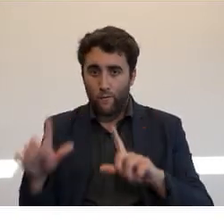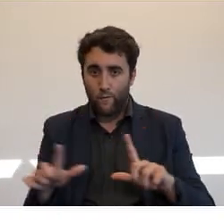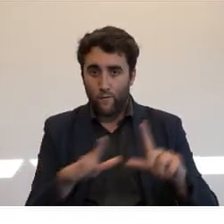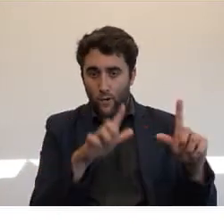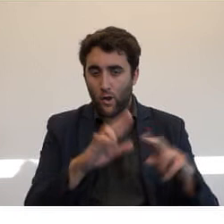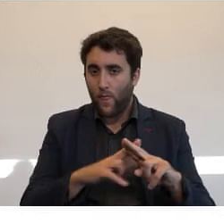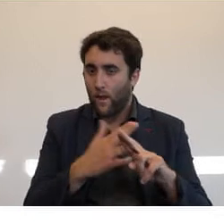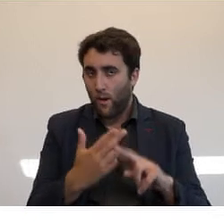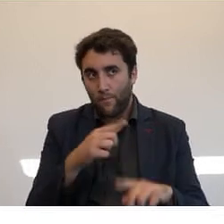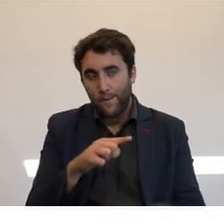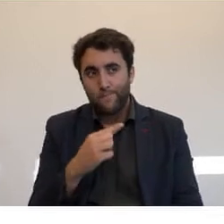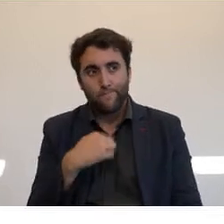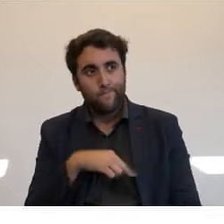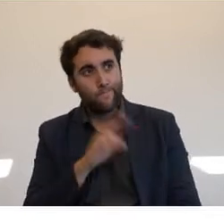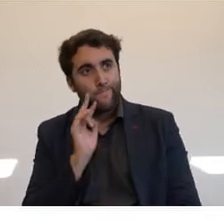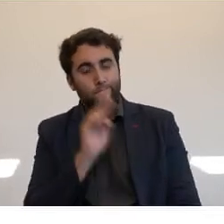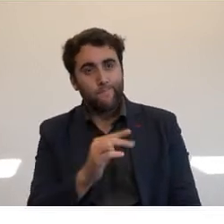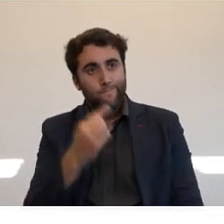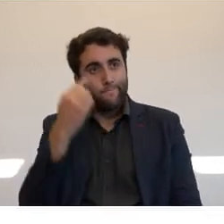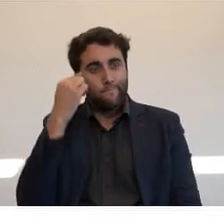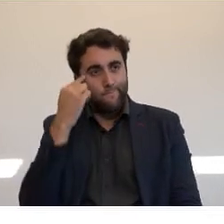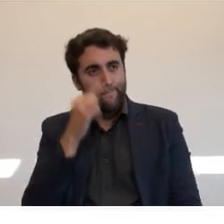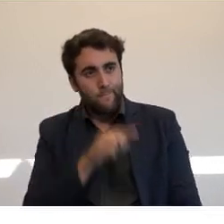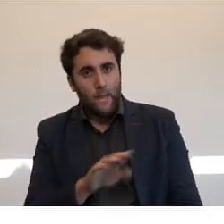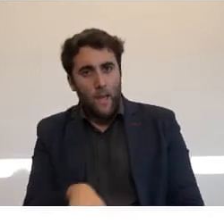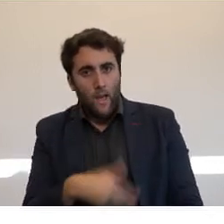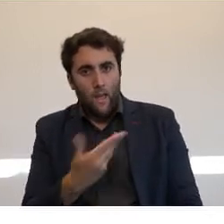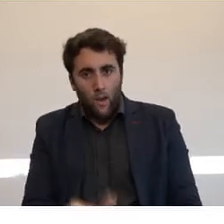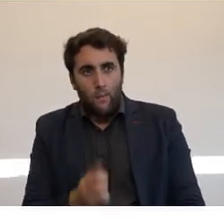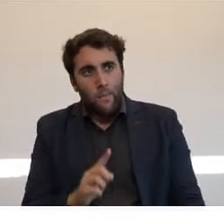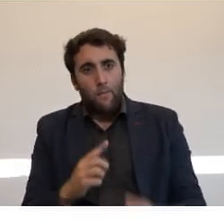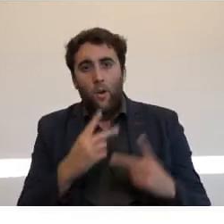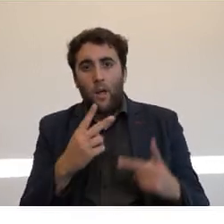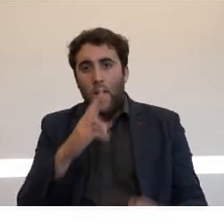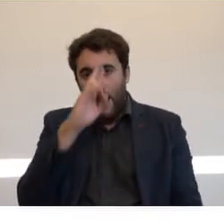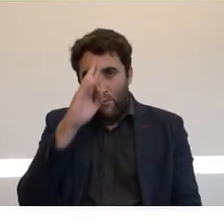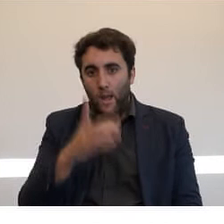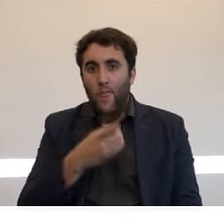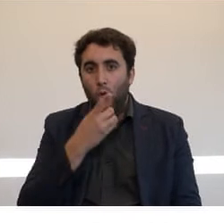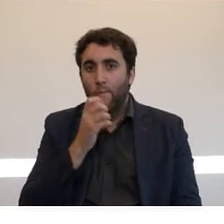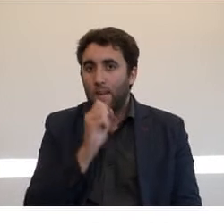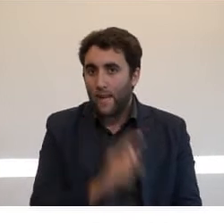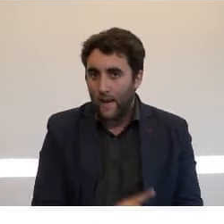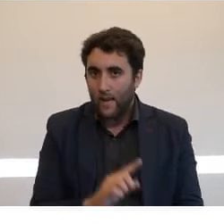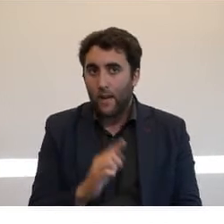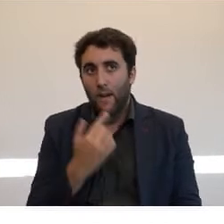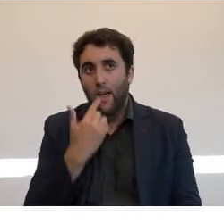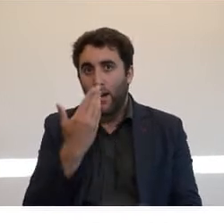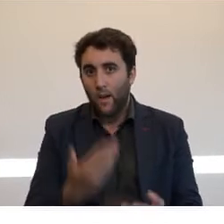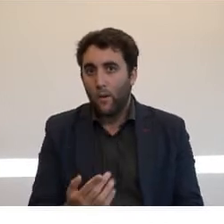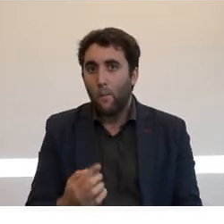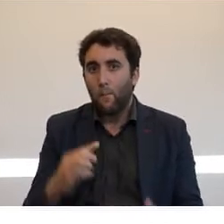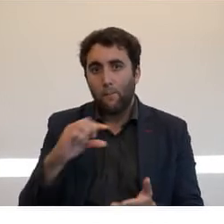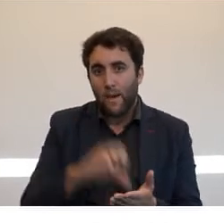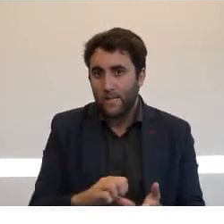fotografía que de nuevo a mí me interpeló, una fotografía que me encontré y seguimos con este viaje en República Dominicana, un país al que quiero mucho y es el país que